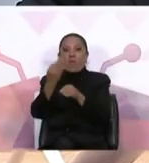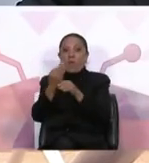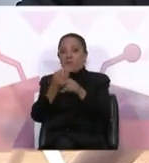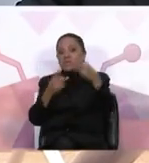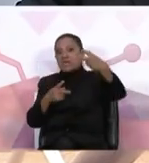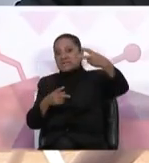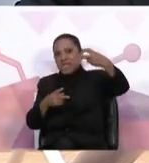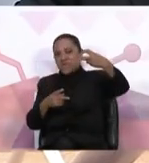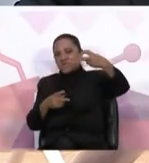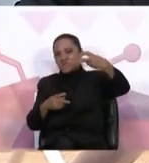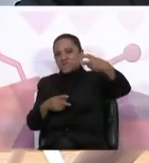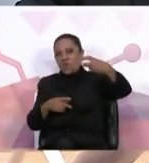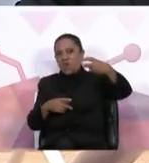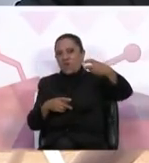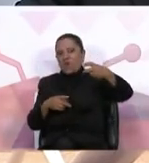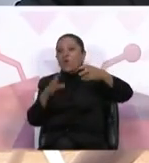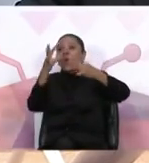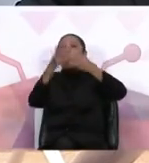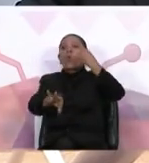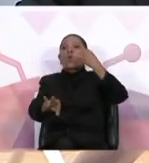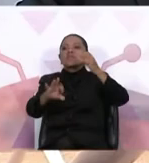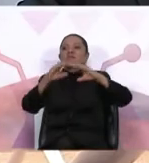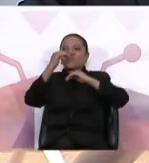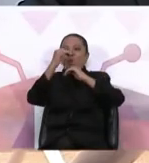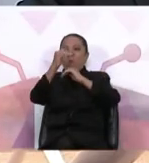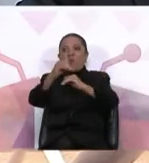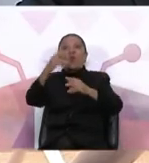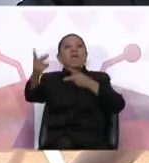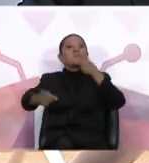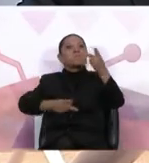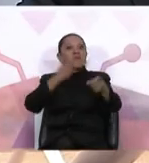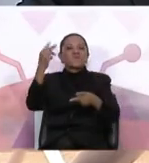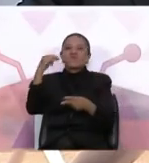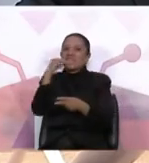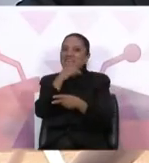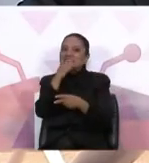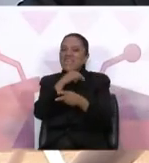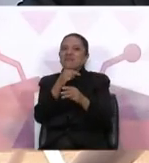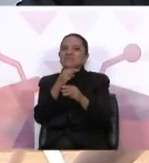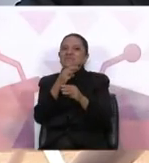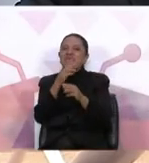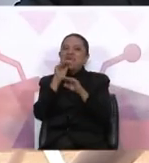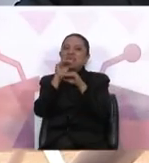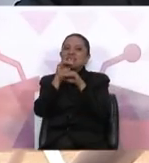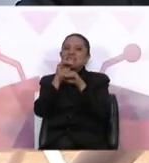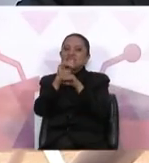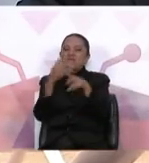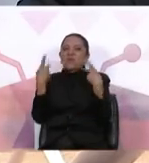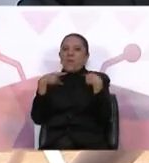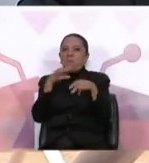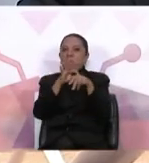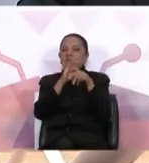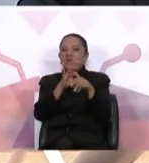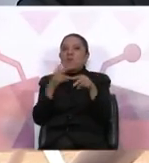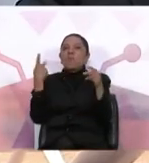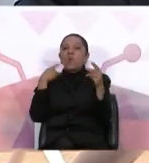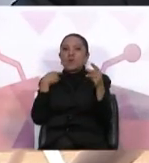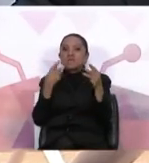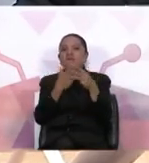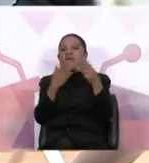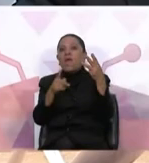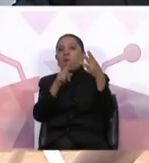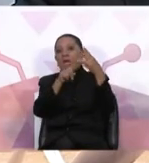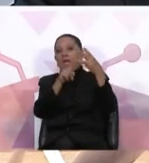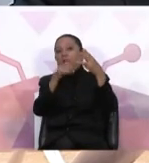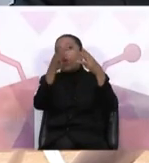2 del último bloque de preguntas rápidas de materia en materia personal y política y pasamos al último segmento